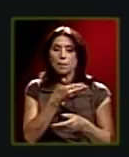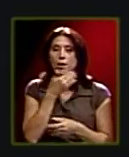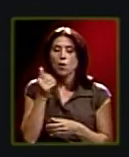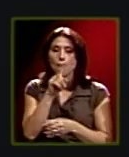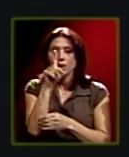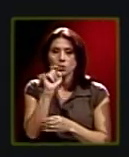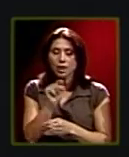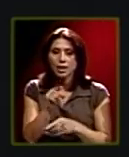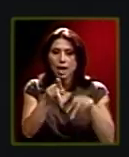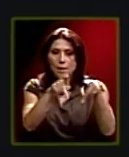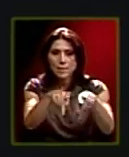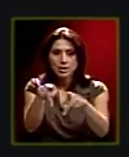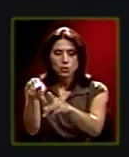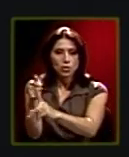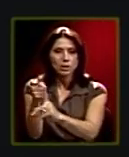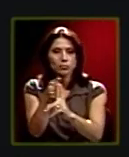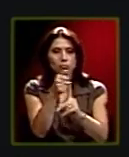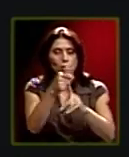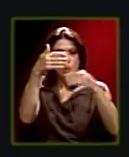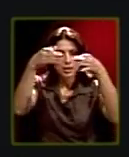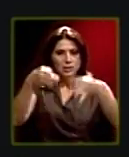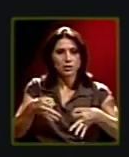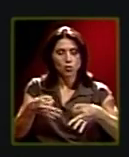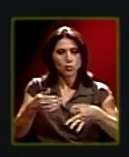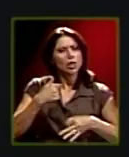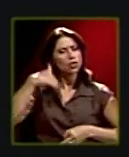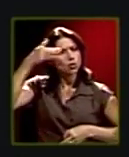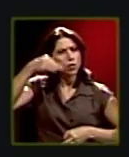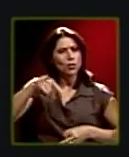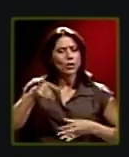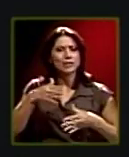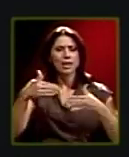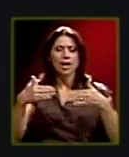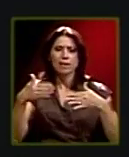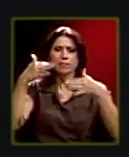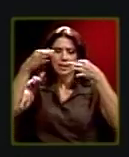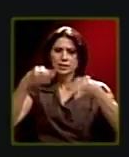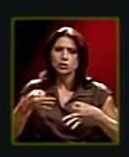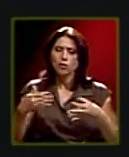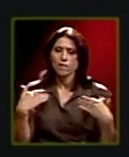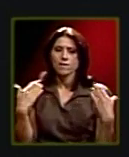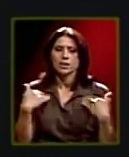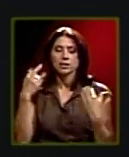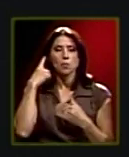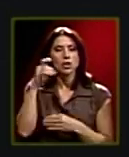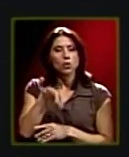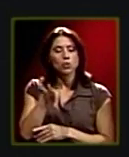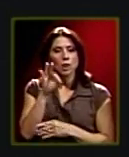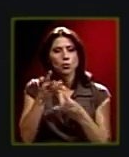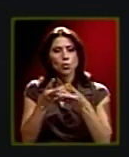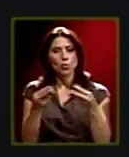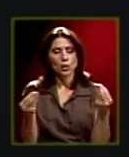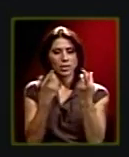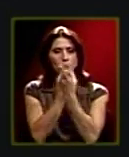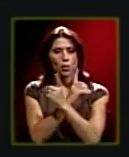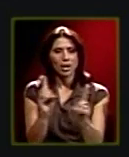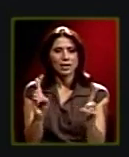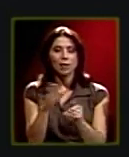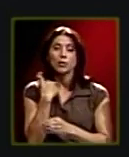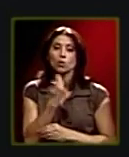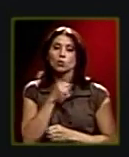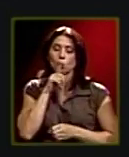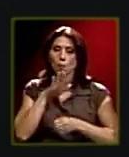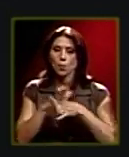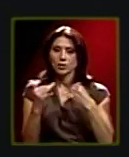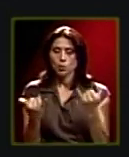eso yo creo que es feliz porque pues encontramos una solución democrática, y creo que nuestro compromiso